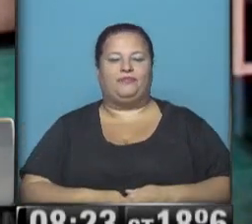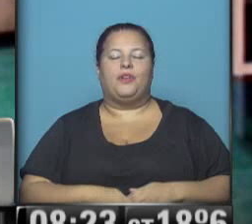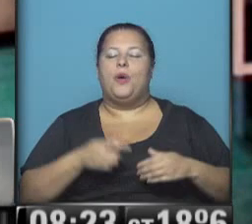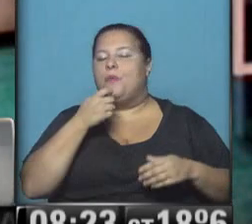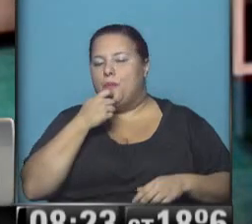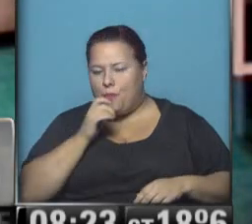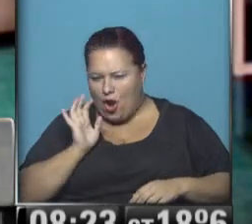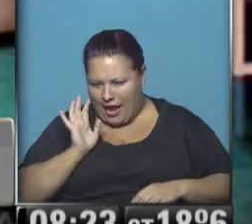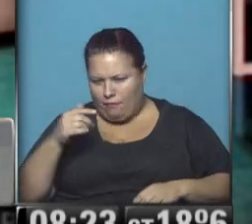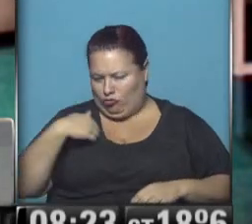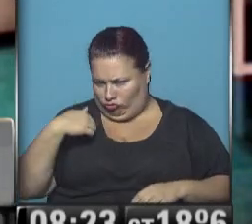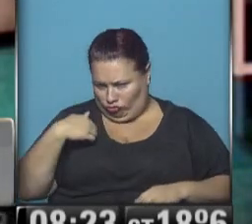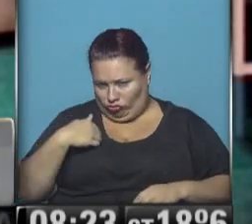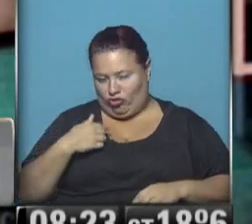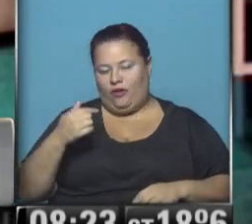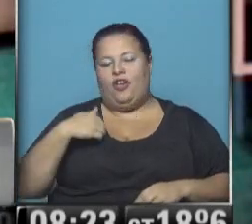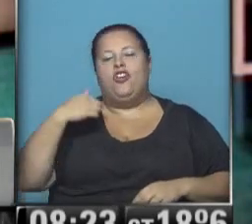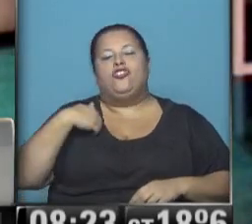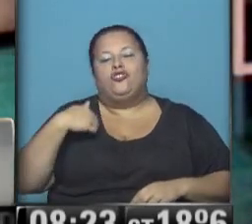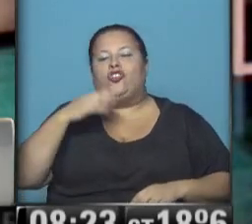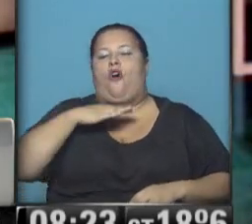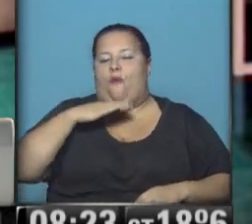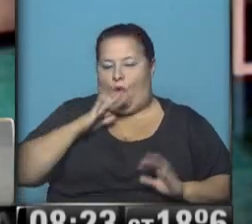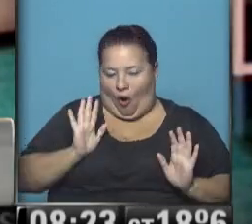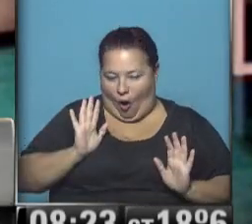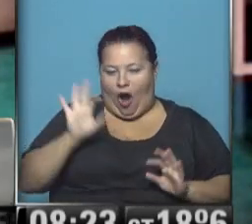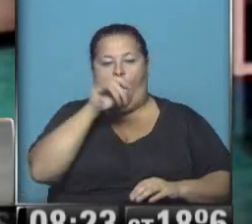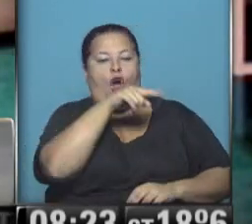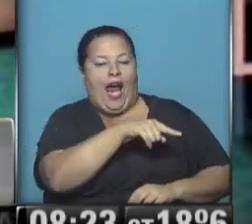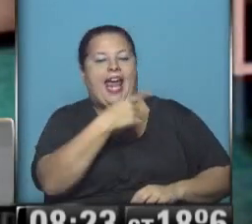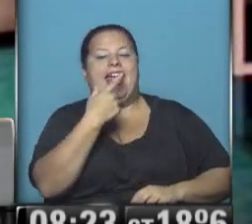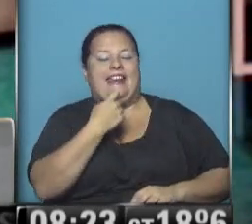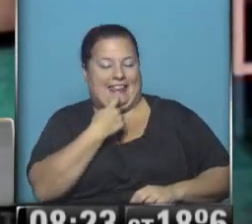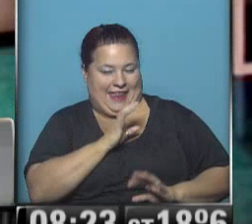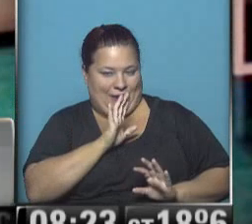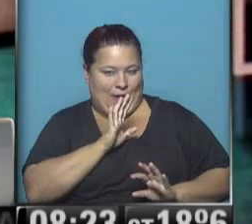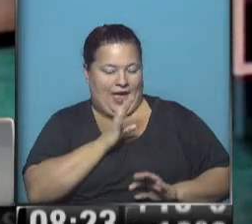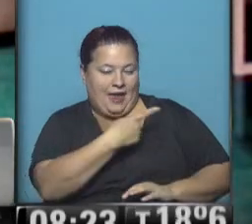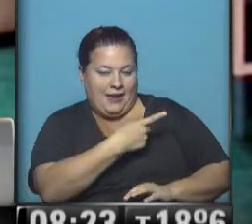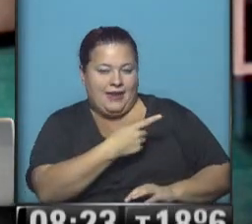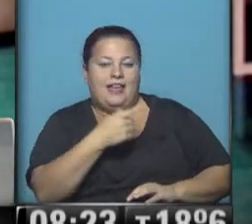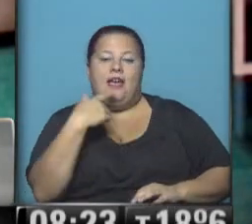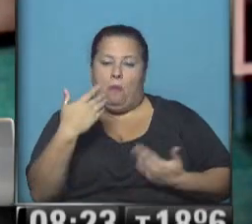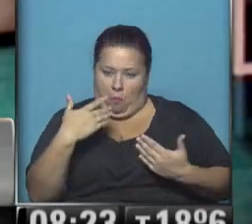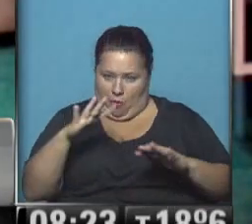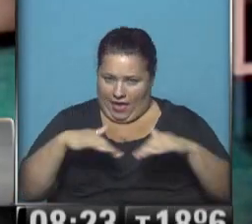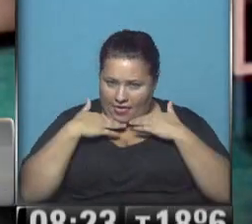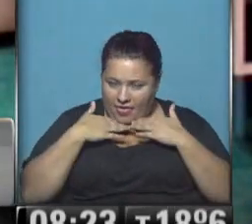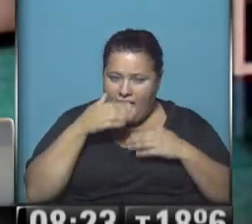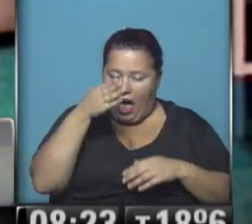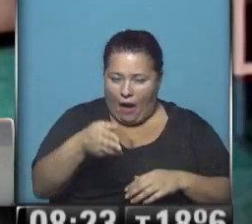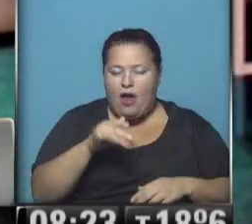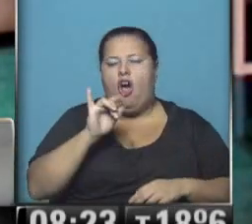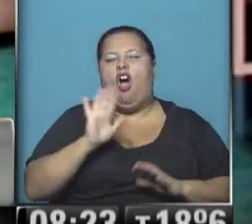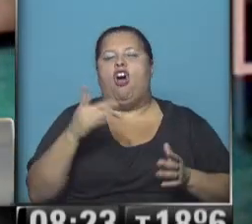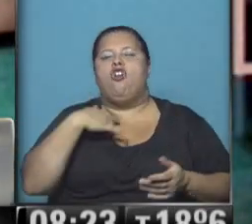Por ejemplo, yo que soy de Boca, o Alejandro que es de River, ¿tiene lugar que vayamos a ver